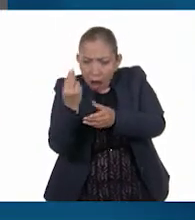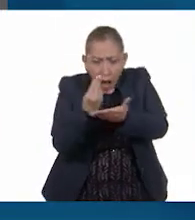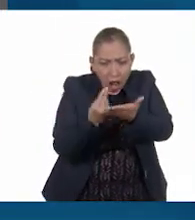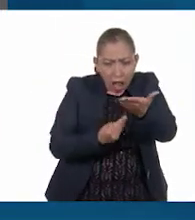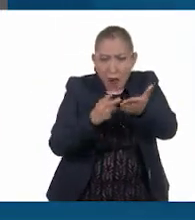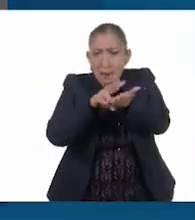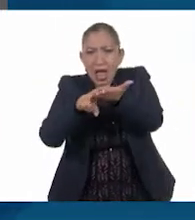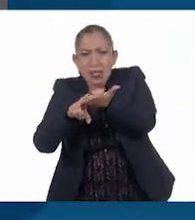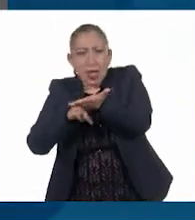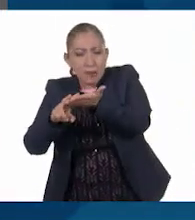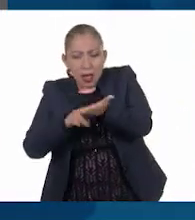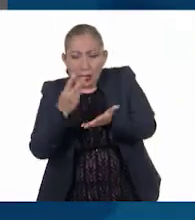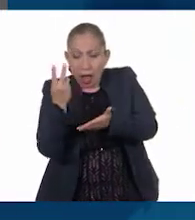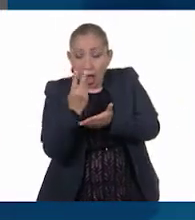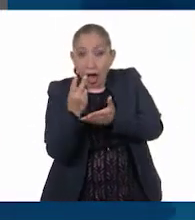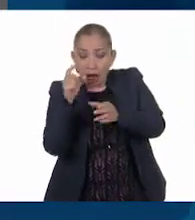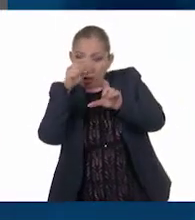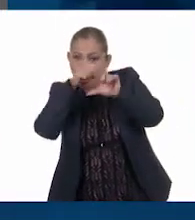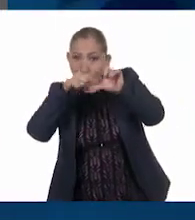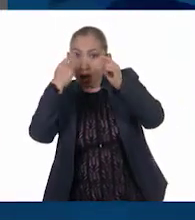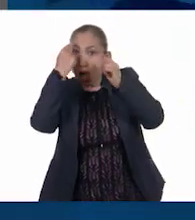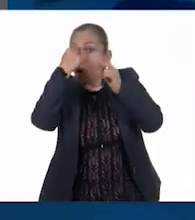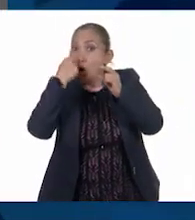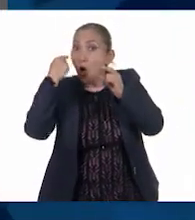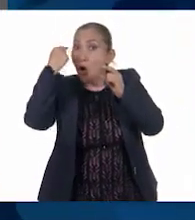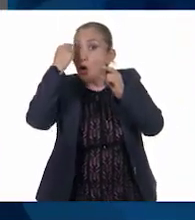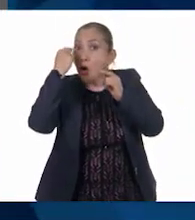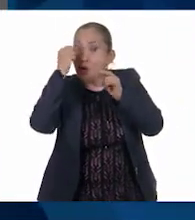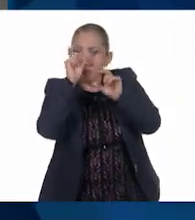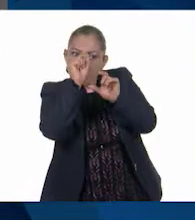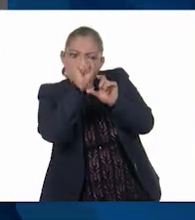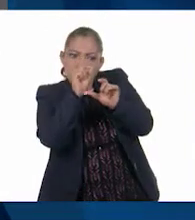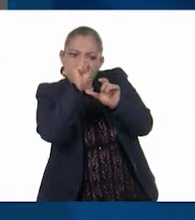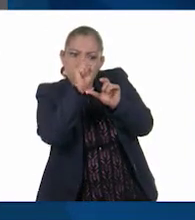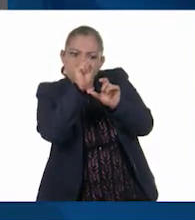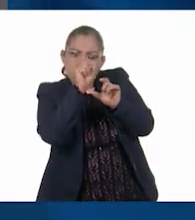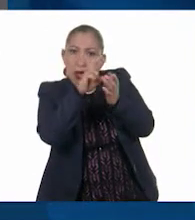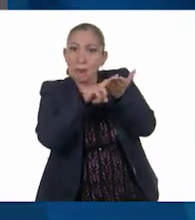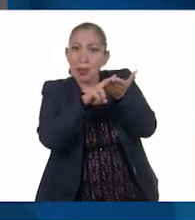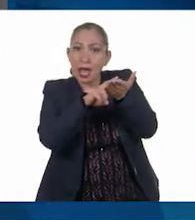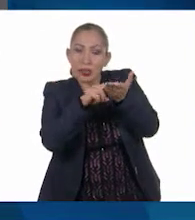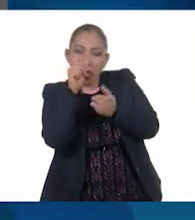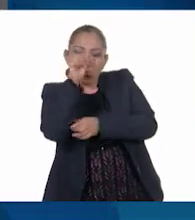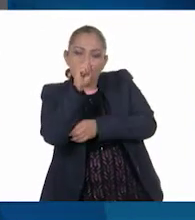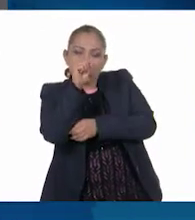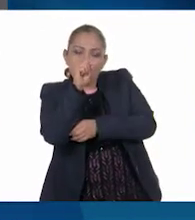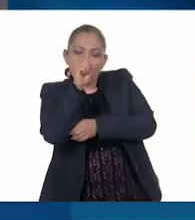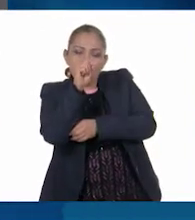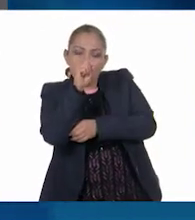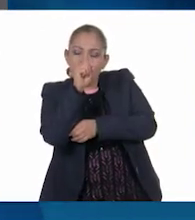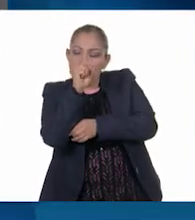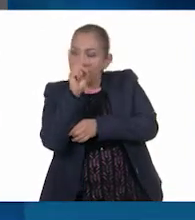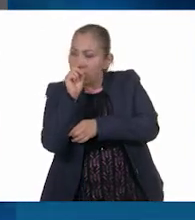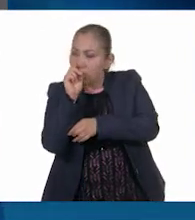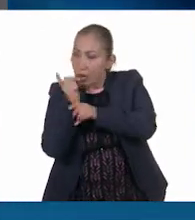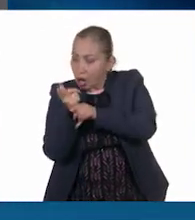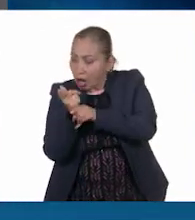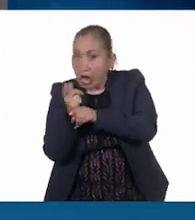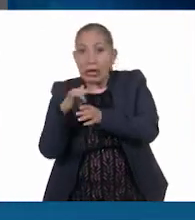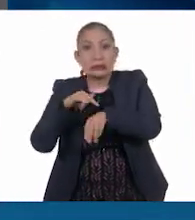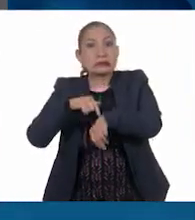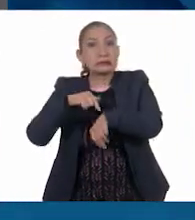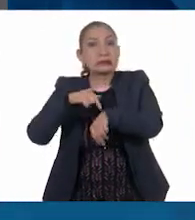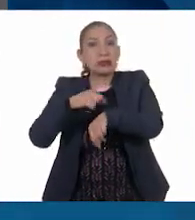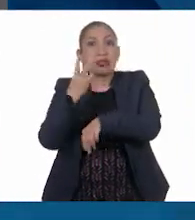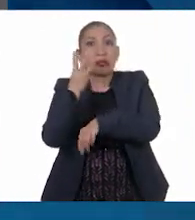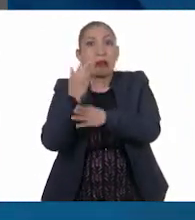verde. Y estaba pintando justo la pupila del ojo derecho de color verde cuando se dio cuenta que ya eran